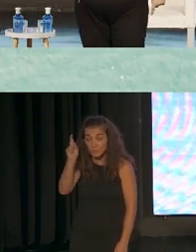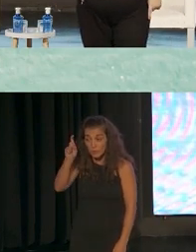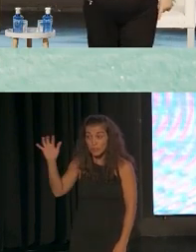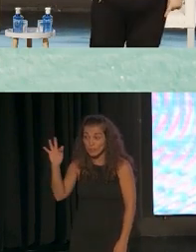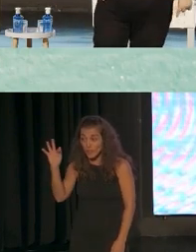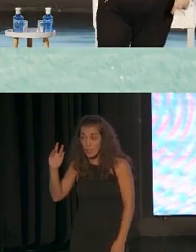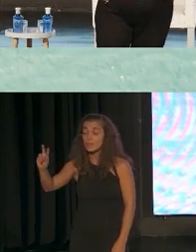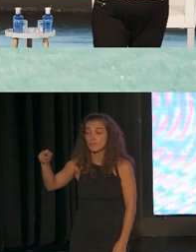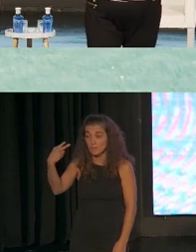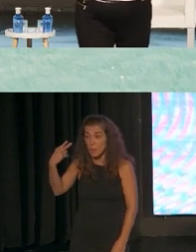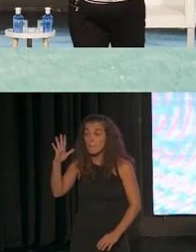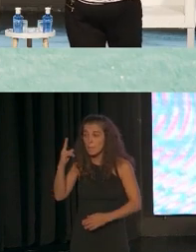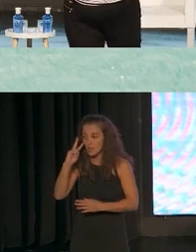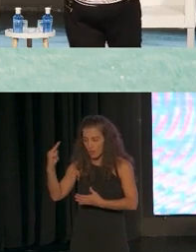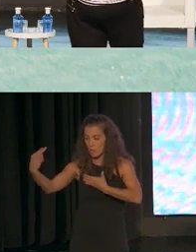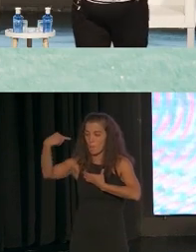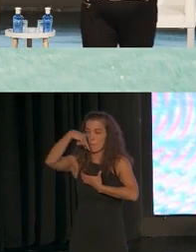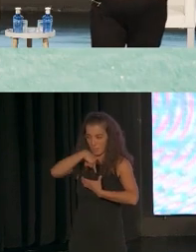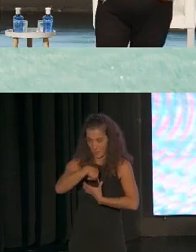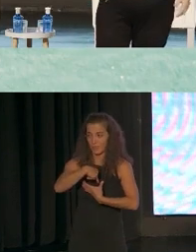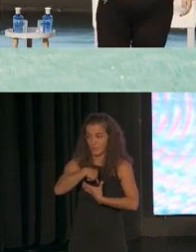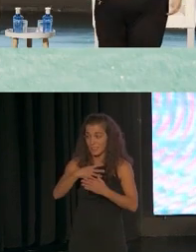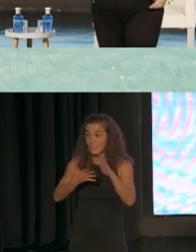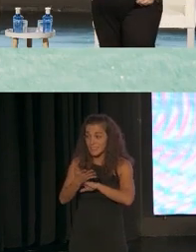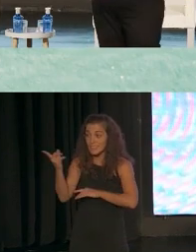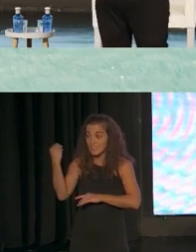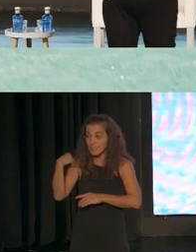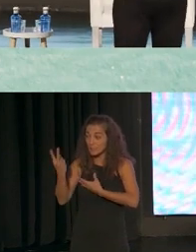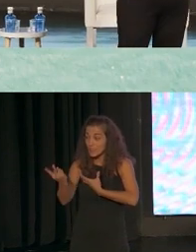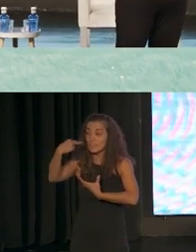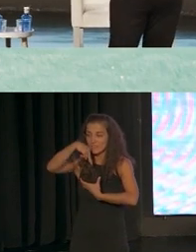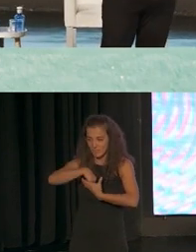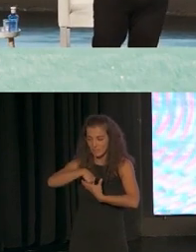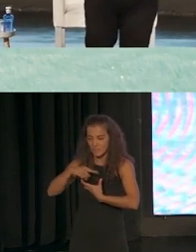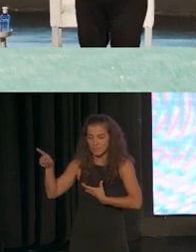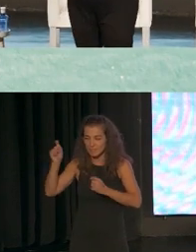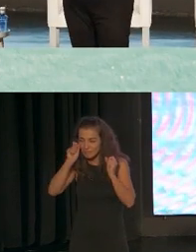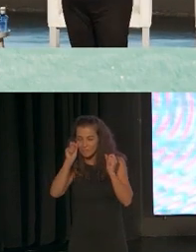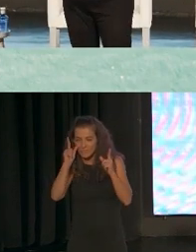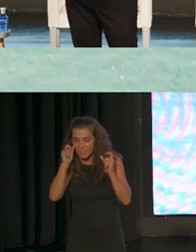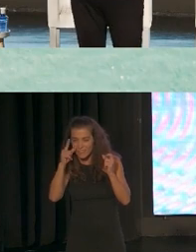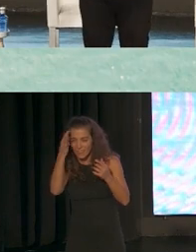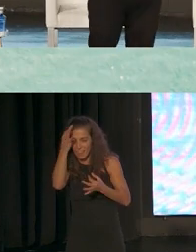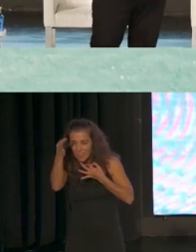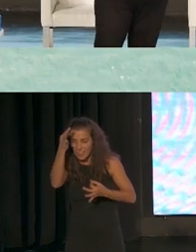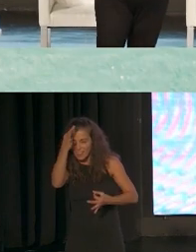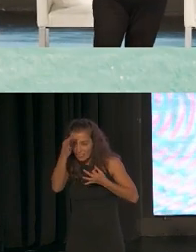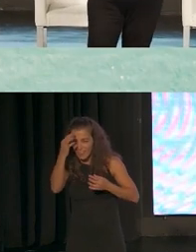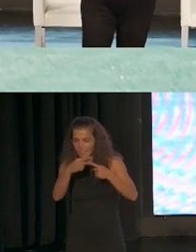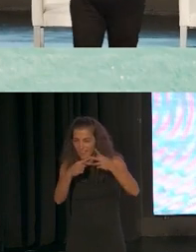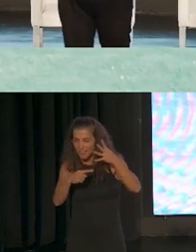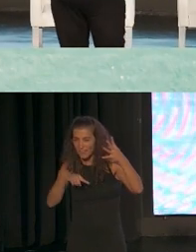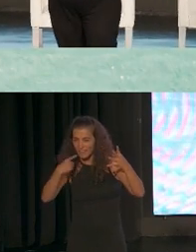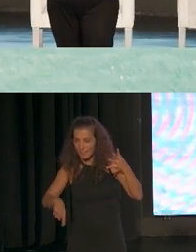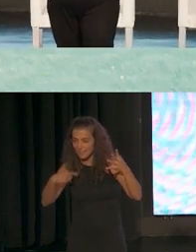vio y el que Francisco me Viera le permitió darse cuenta de Pequeños grandes detalles que al resto de mis